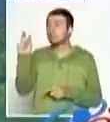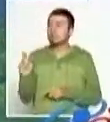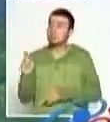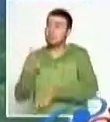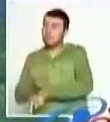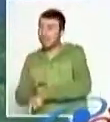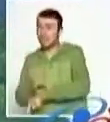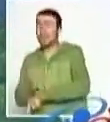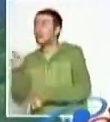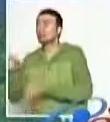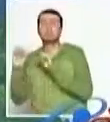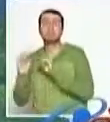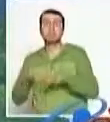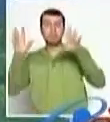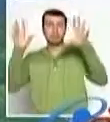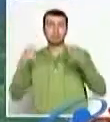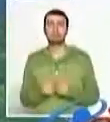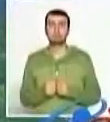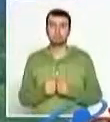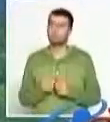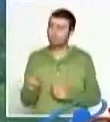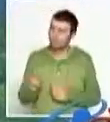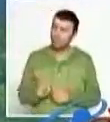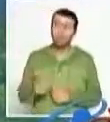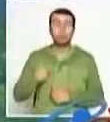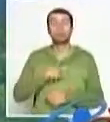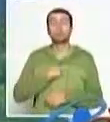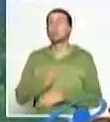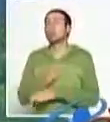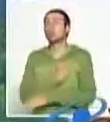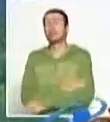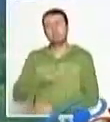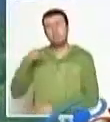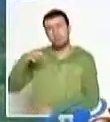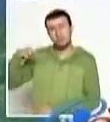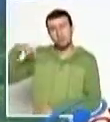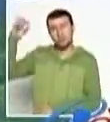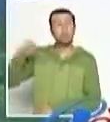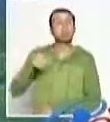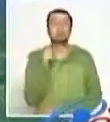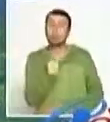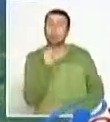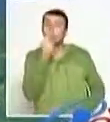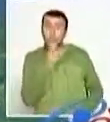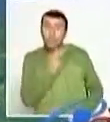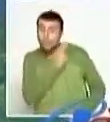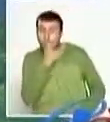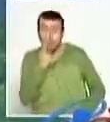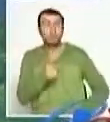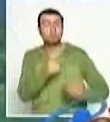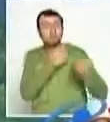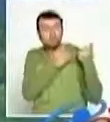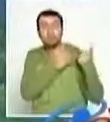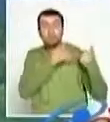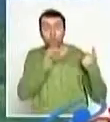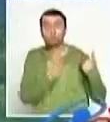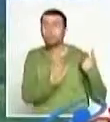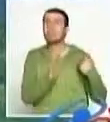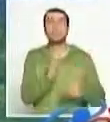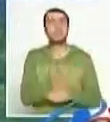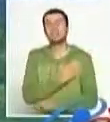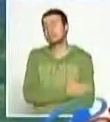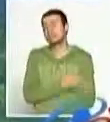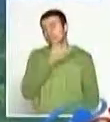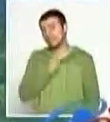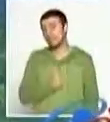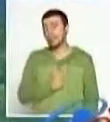y no actuábamos como profesionales de salud involucrando y comprometiendo al paciente. Y nosotros también como paciente